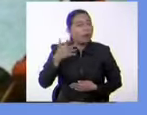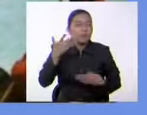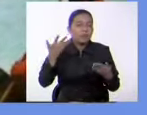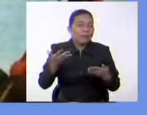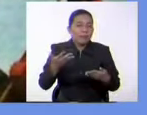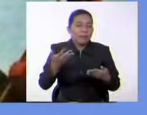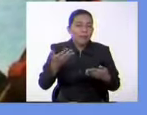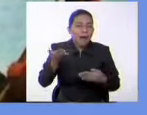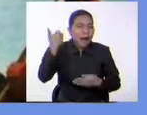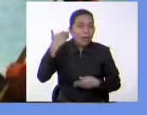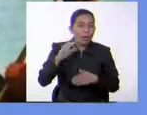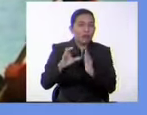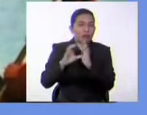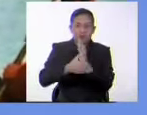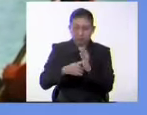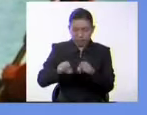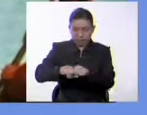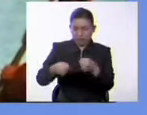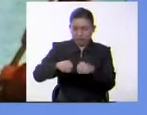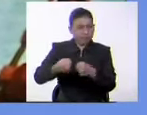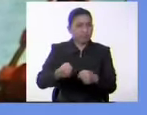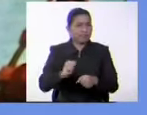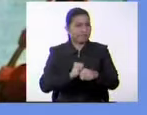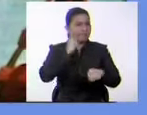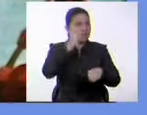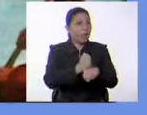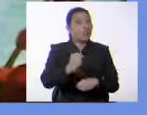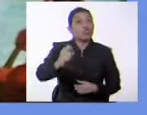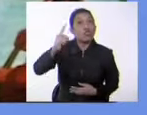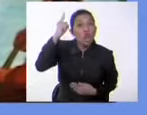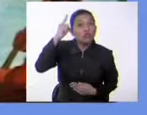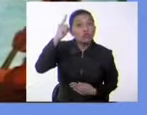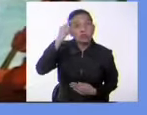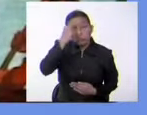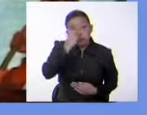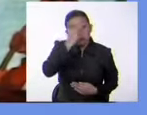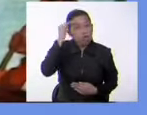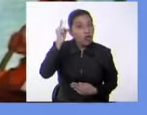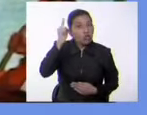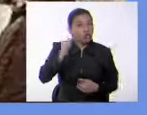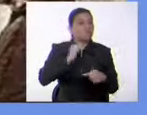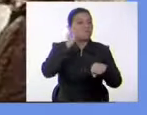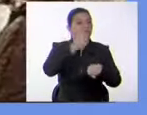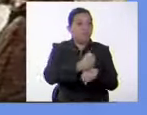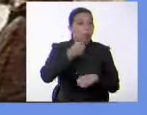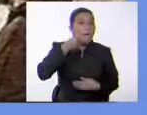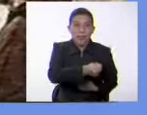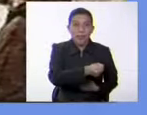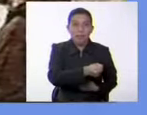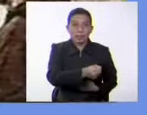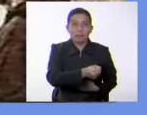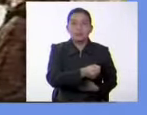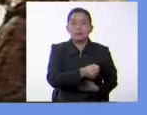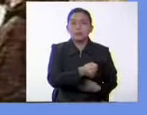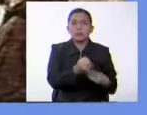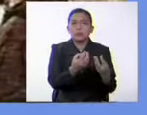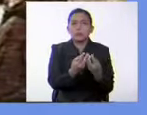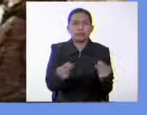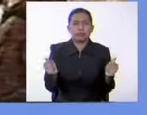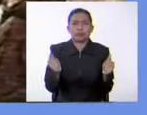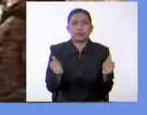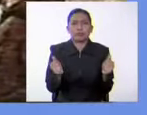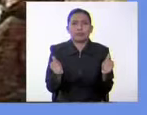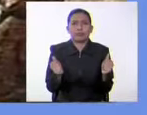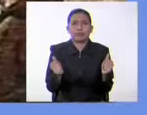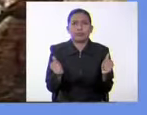indígenas, les impusieron, ¿verdad?, su dios, el catolicismo. Entonces, en ese sentido, básicamente acabaron con la mayoría